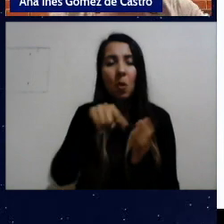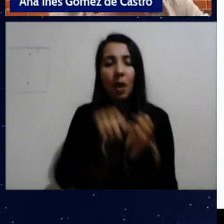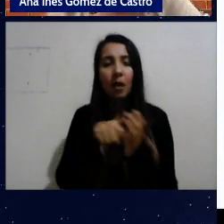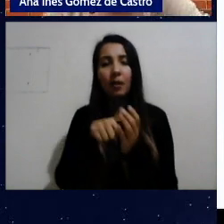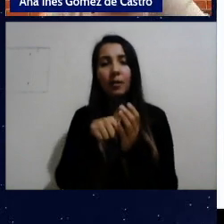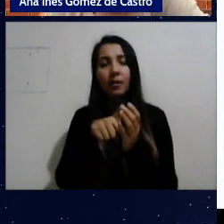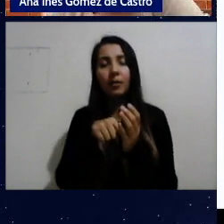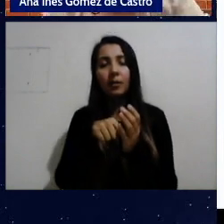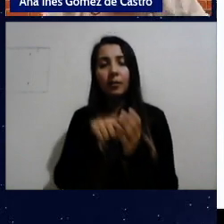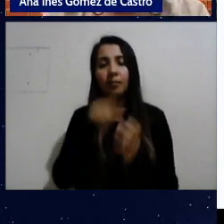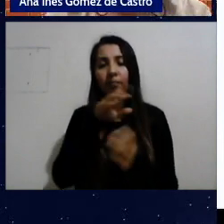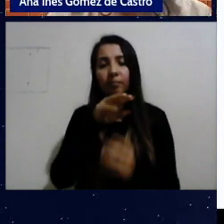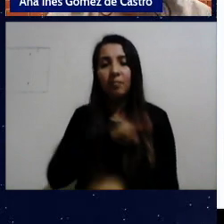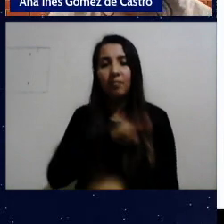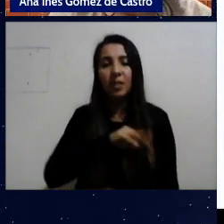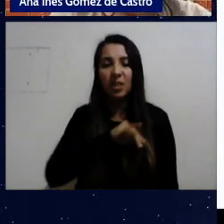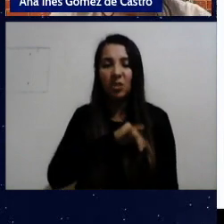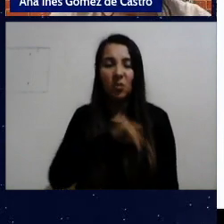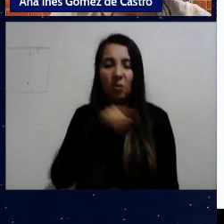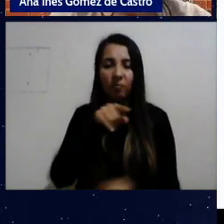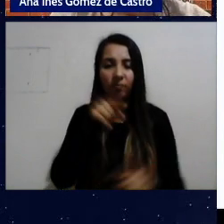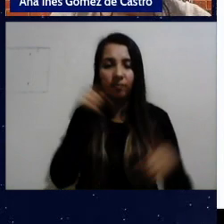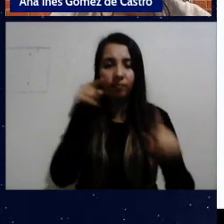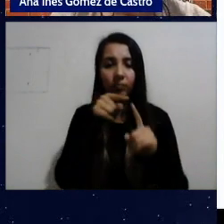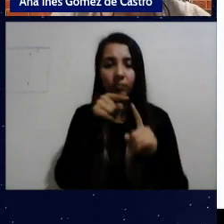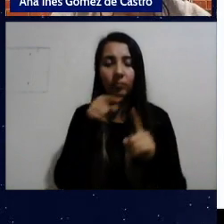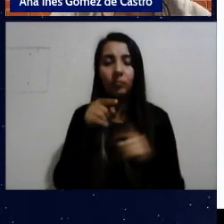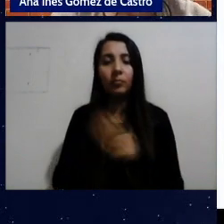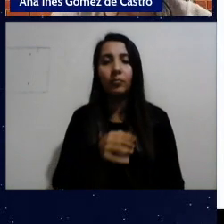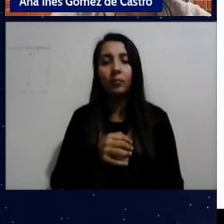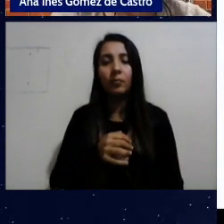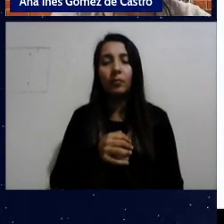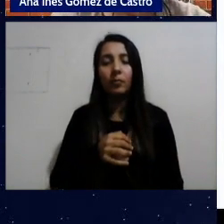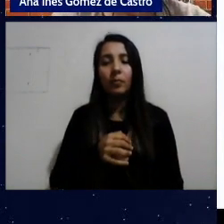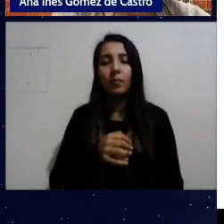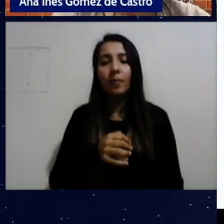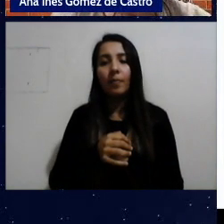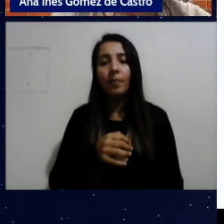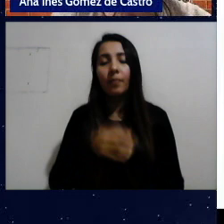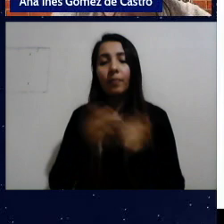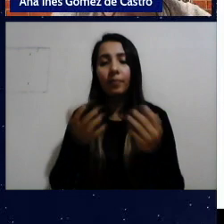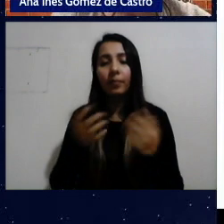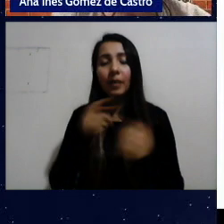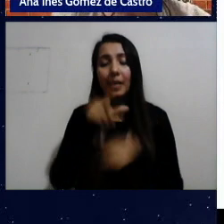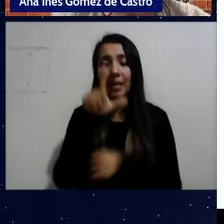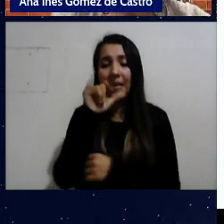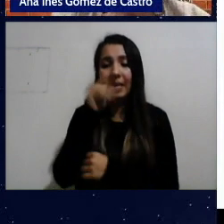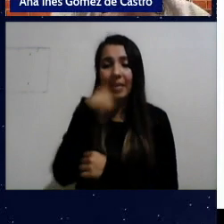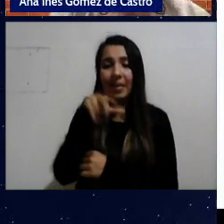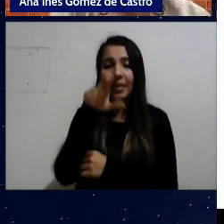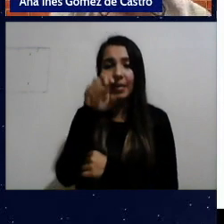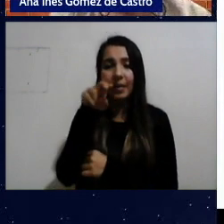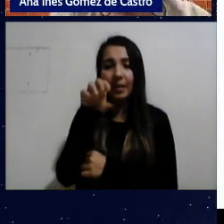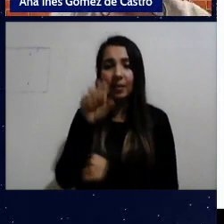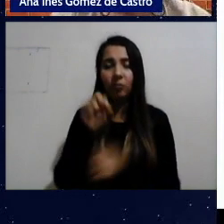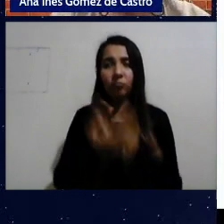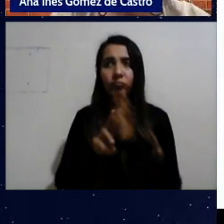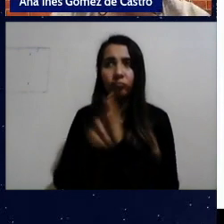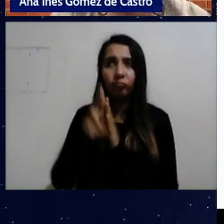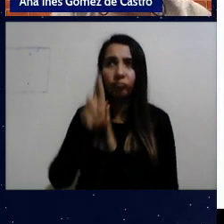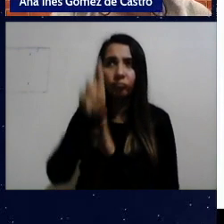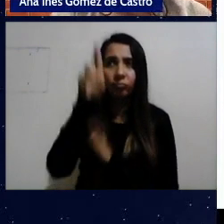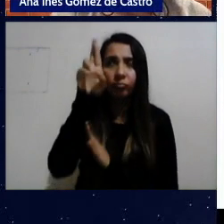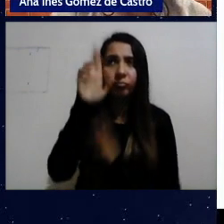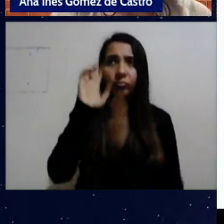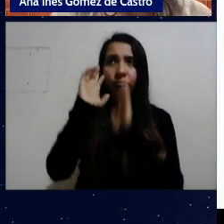externa de una misión, el Foton M2 de Roscosmos rusa. Y los líquenes subieron al